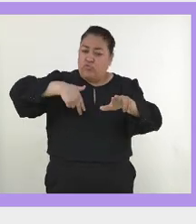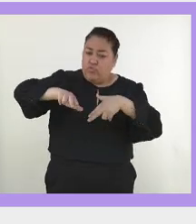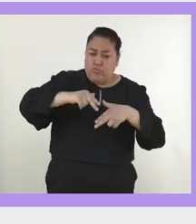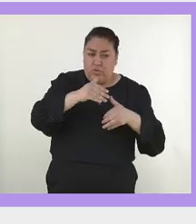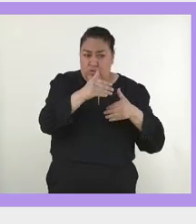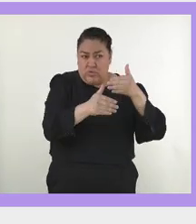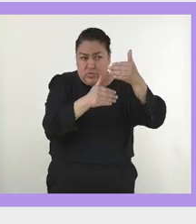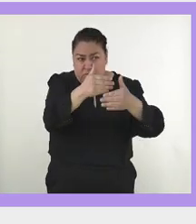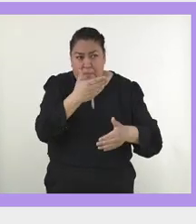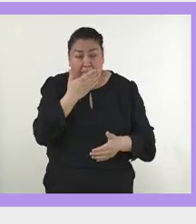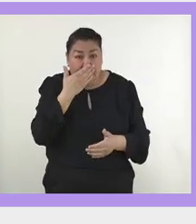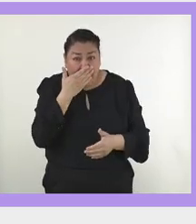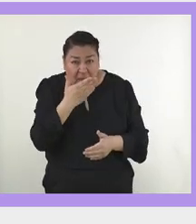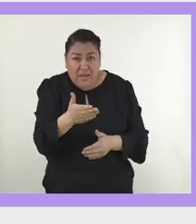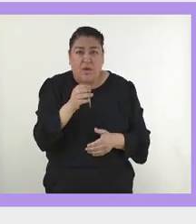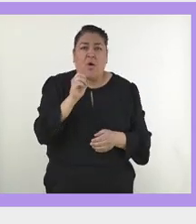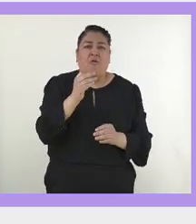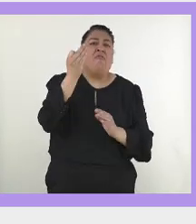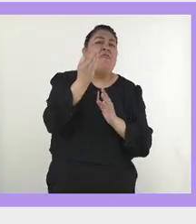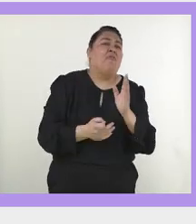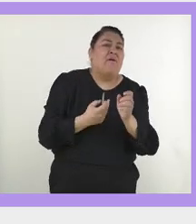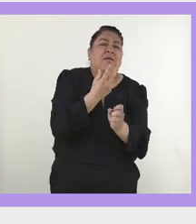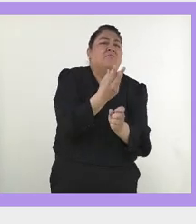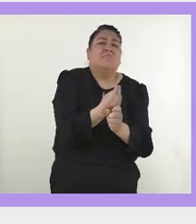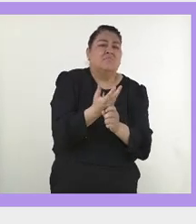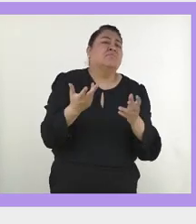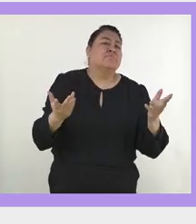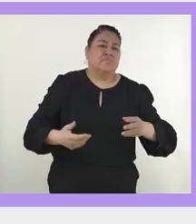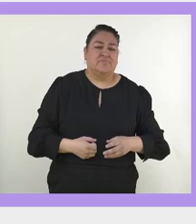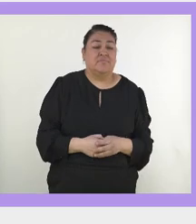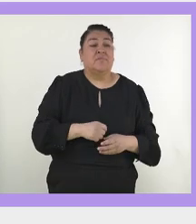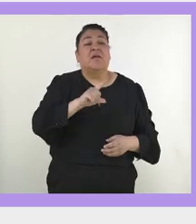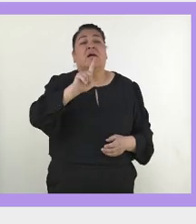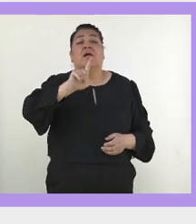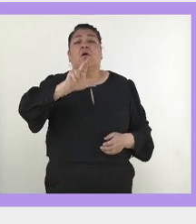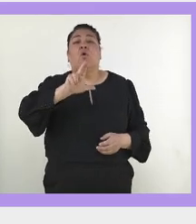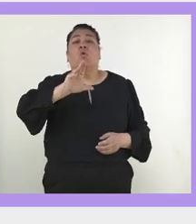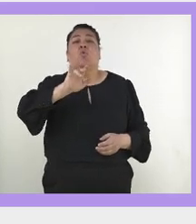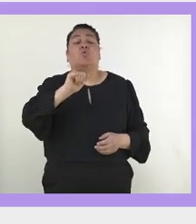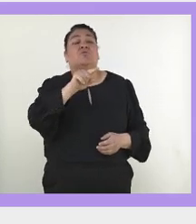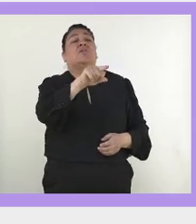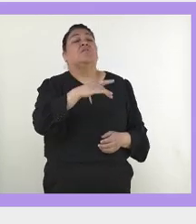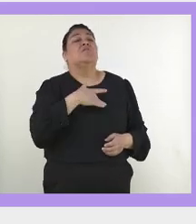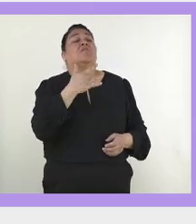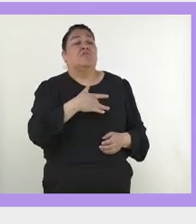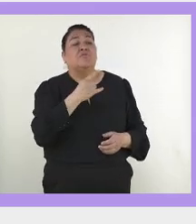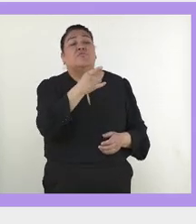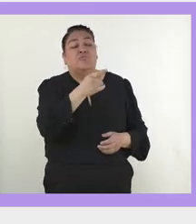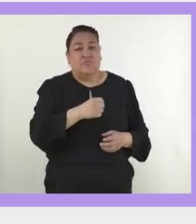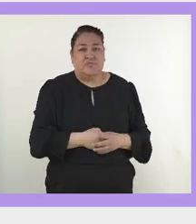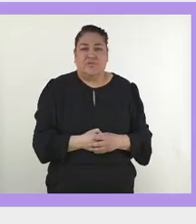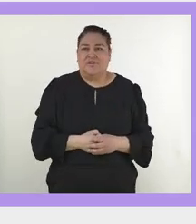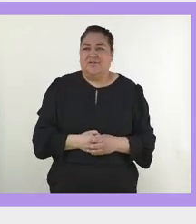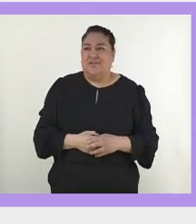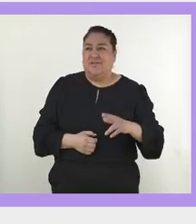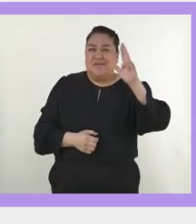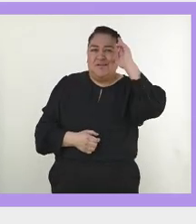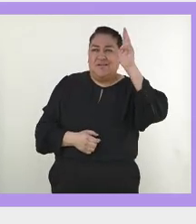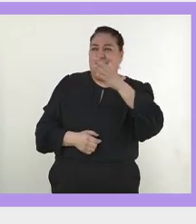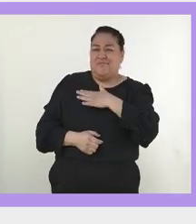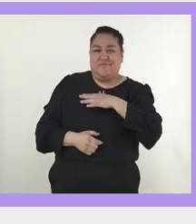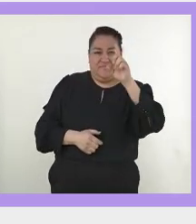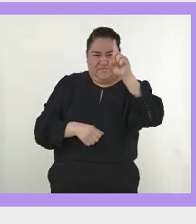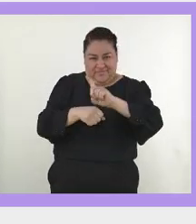Lucía en este tema de fútbol femenil Ay Dios mío buenos días a todos